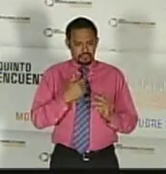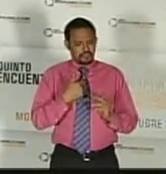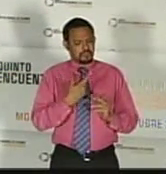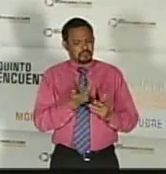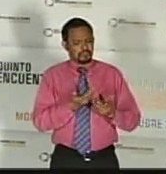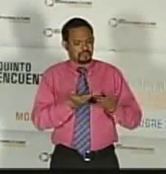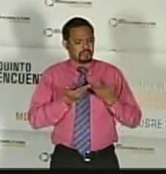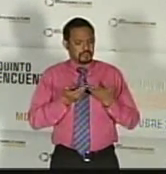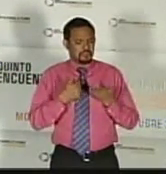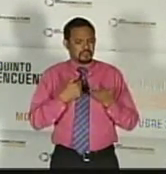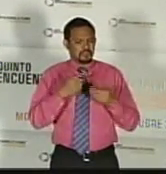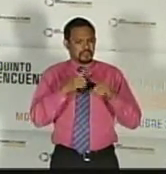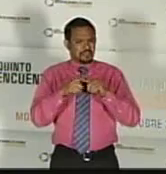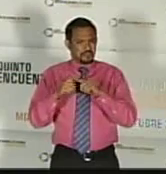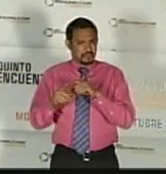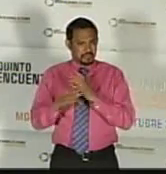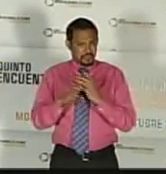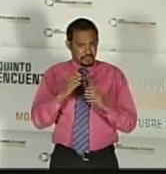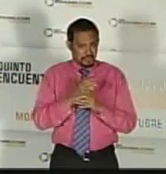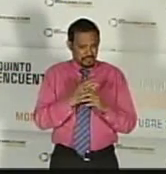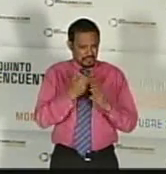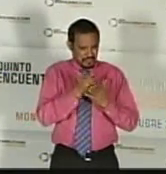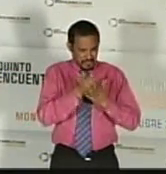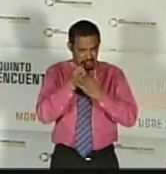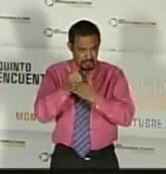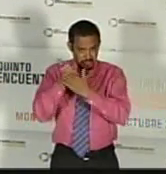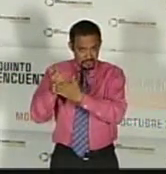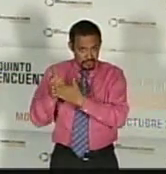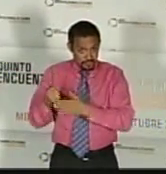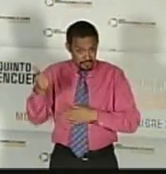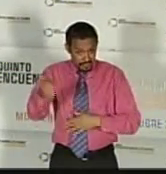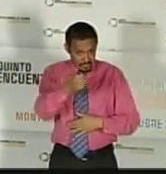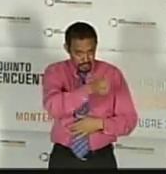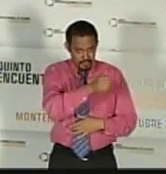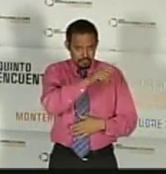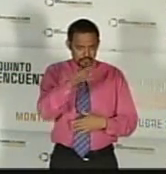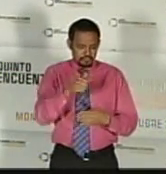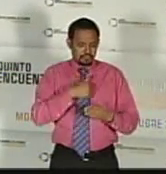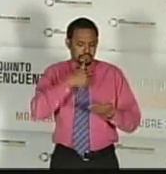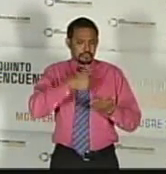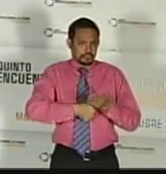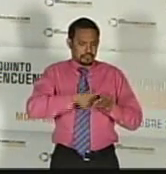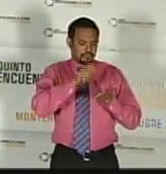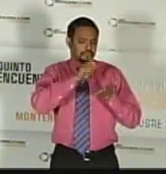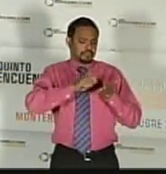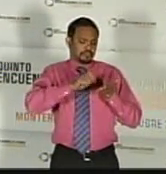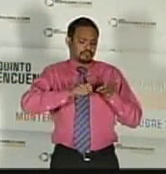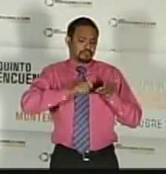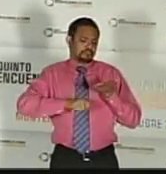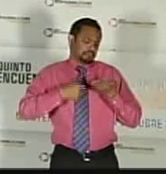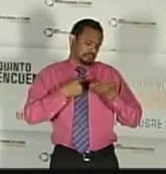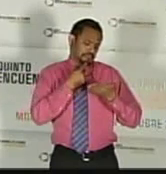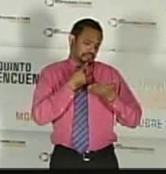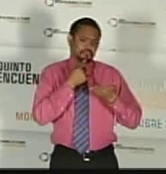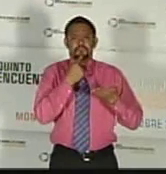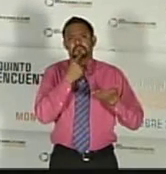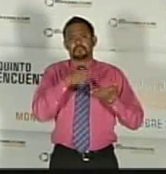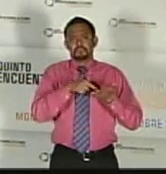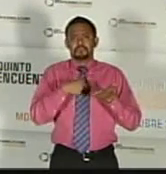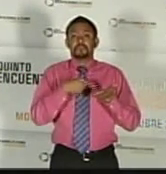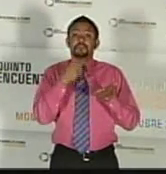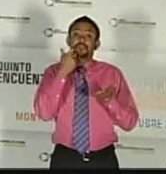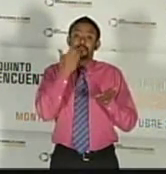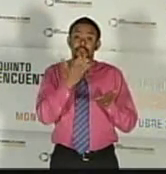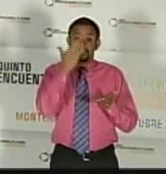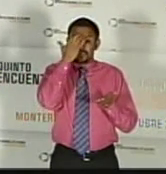mi educación escribiéndoles a todos y cada uno de ellos. Les escribí una carta y les dije, yo quisiera